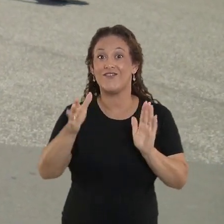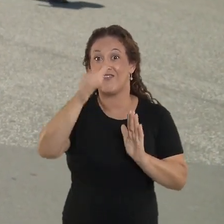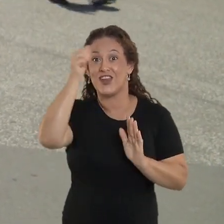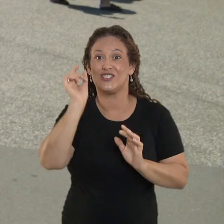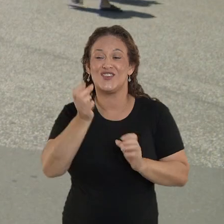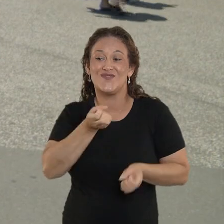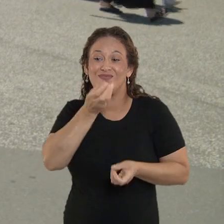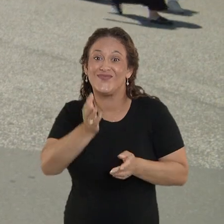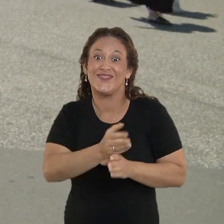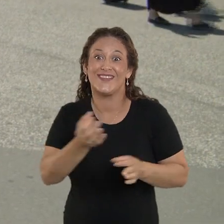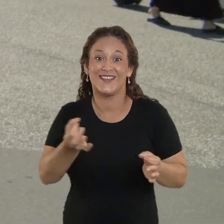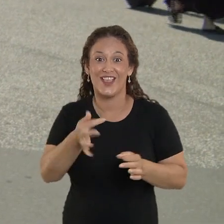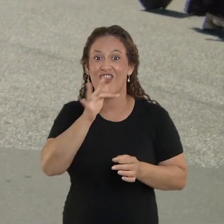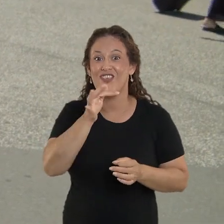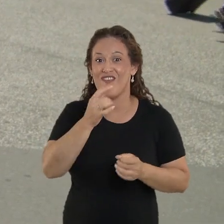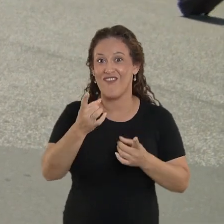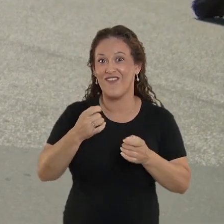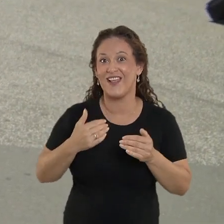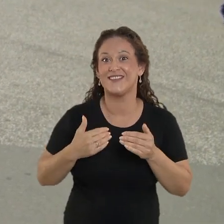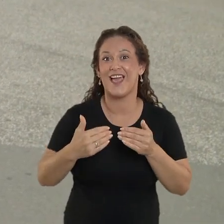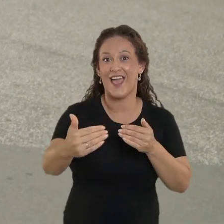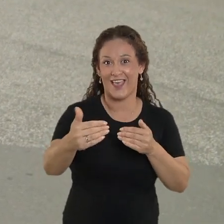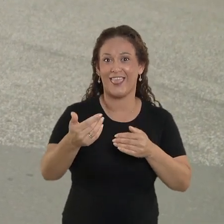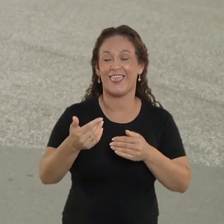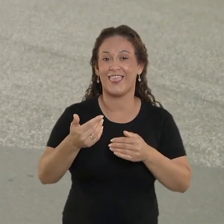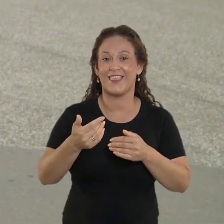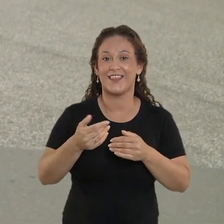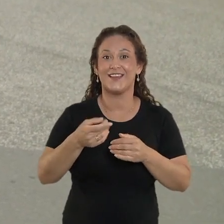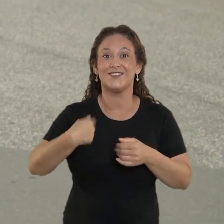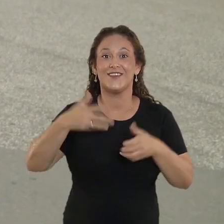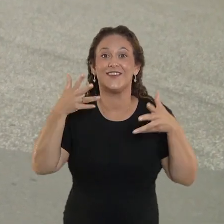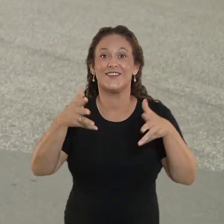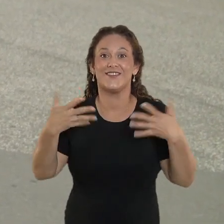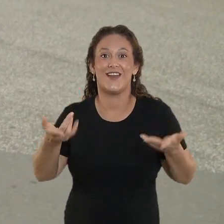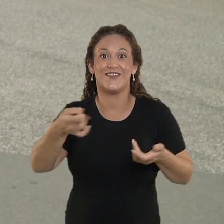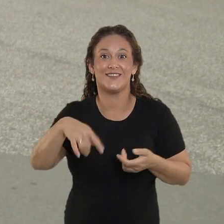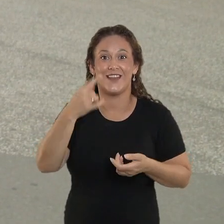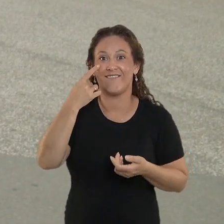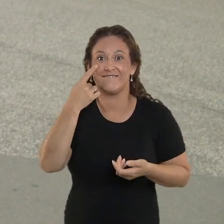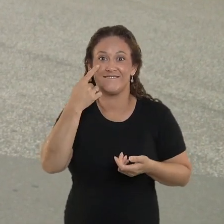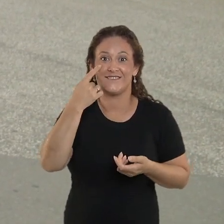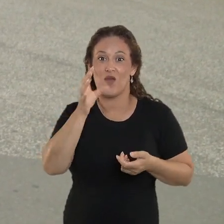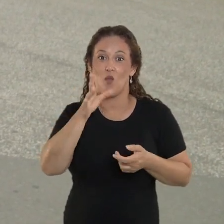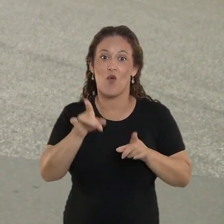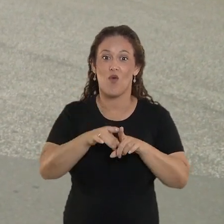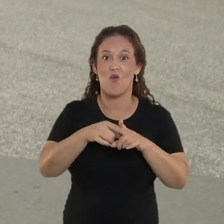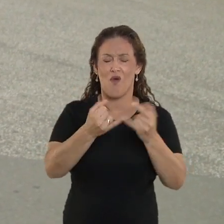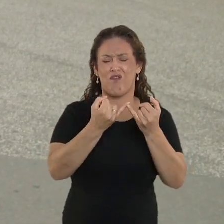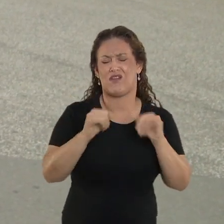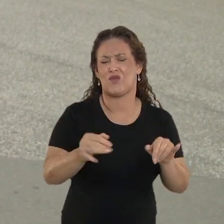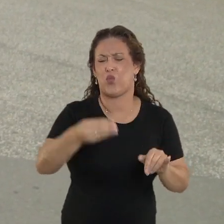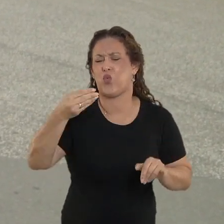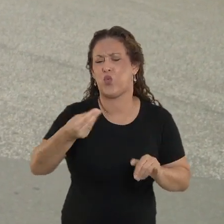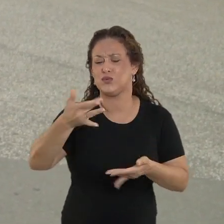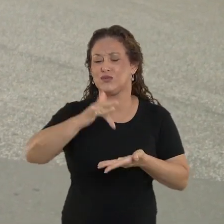verano, solamente les puedo adelantar que todavía le queda seguir siéndolo mucho tiempo más. Y les recomiendo que estén muy pendientes a un